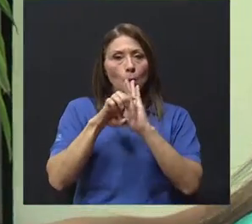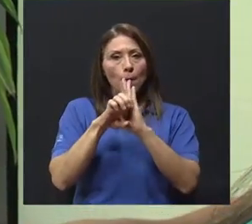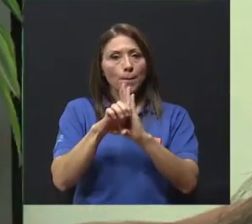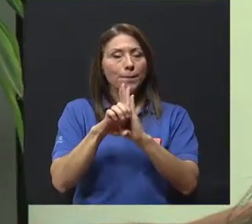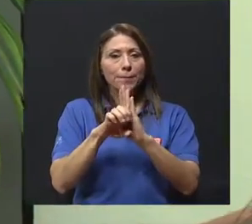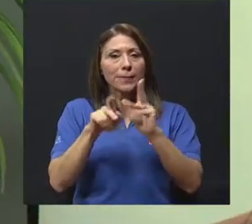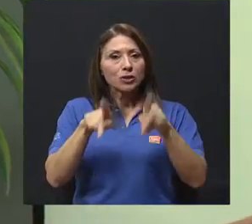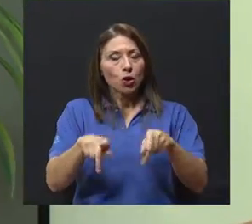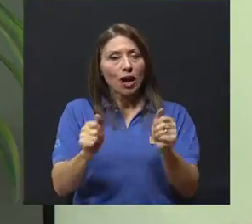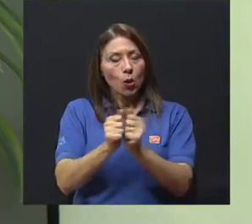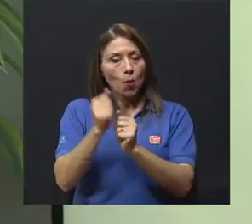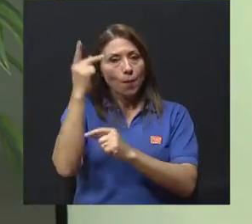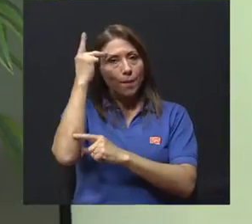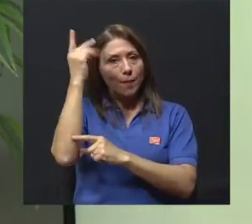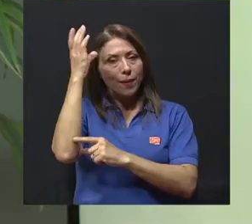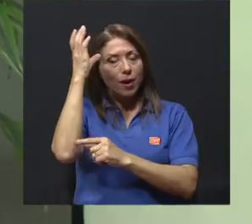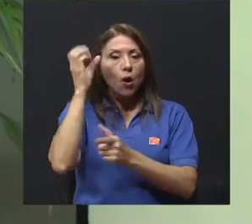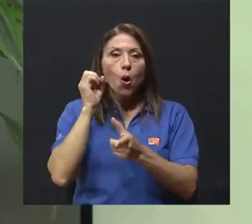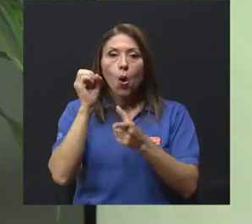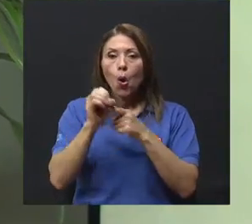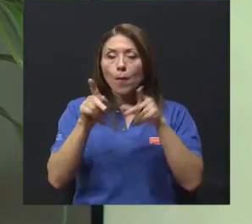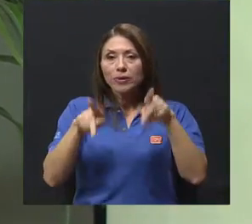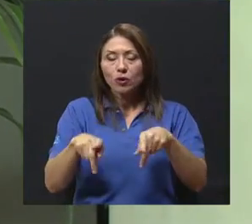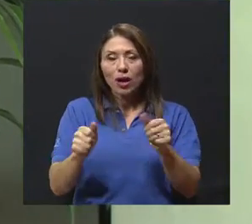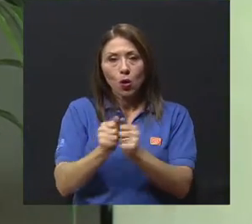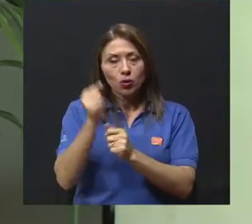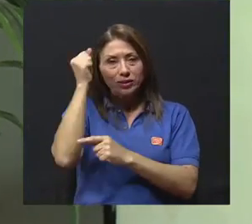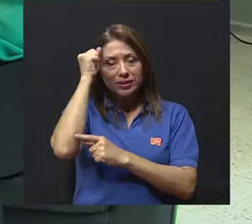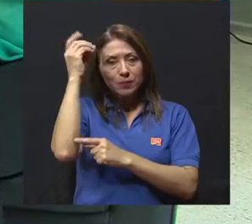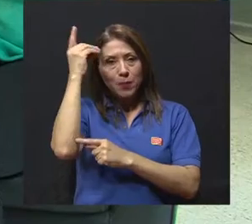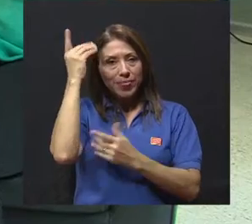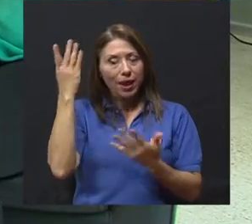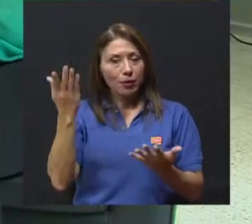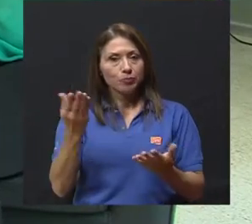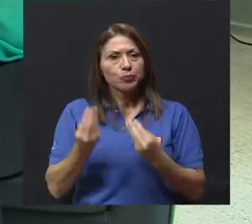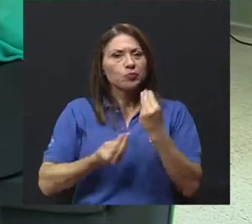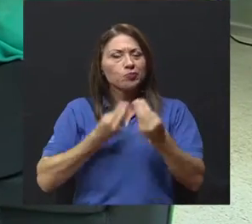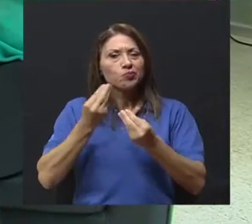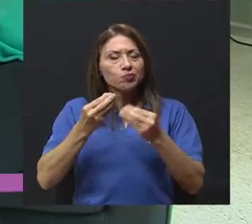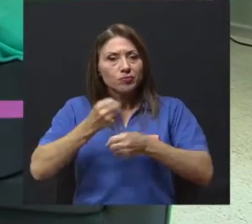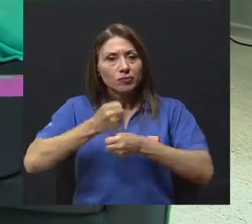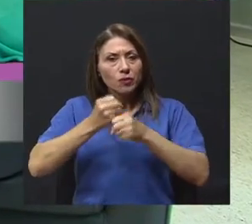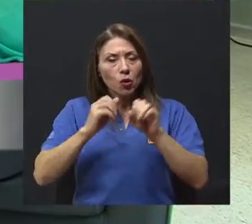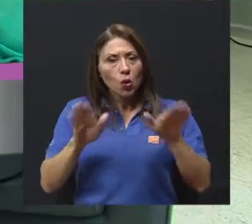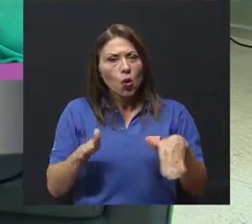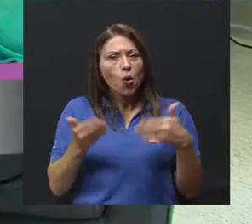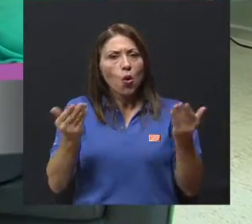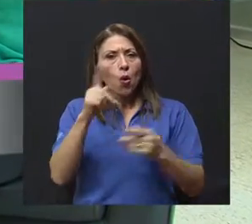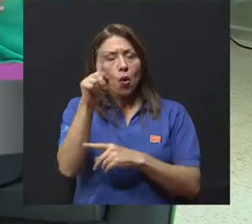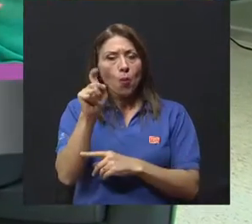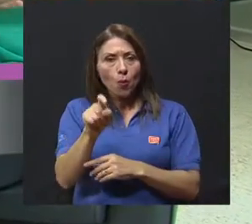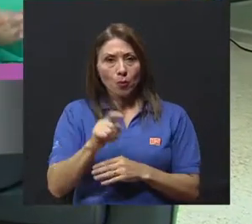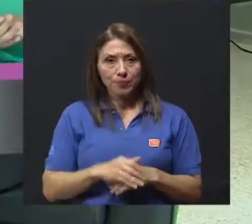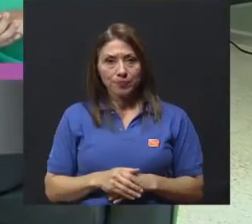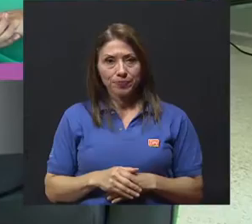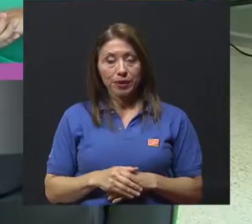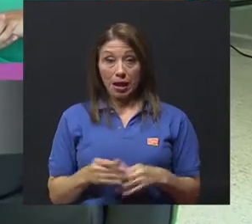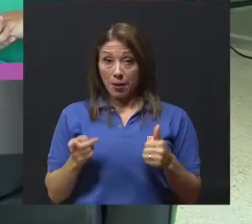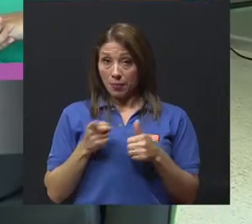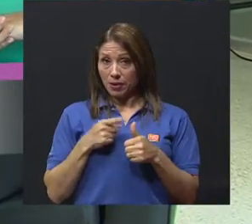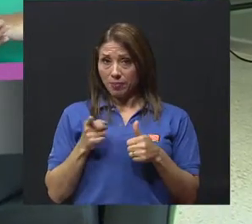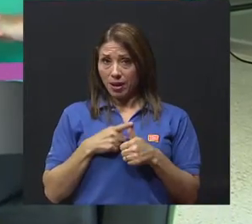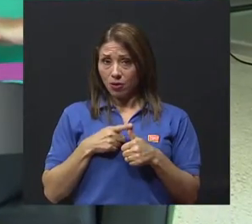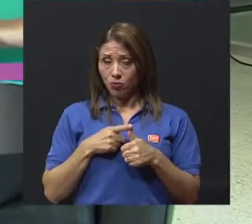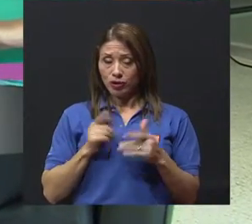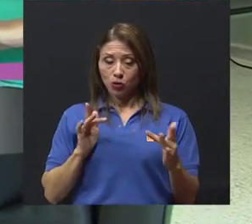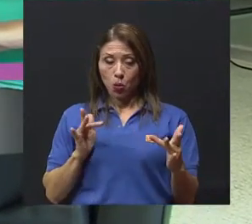paciente con parálisis como es que lo trabajan ok primero está hacemos todo lo que es el contacto